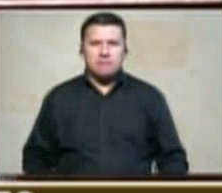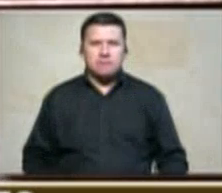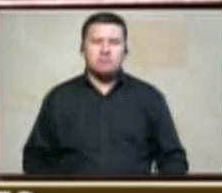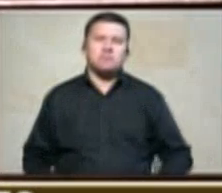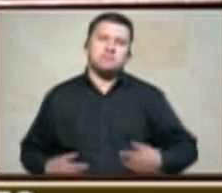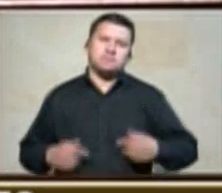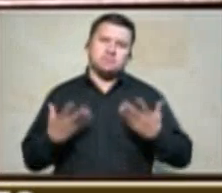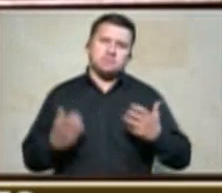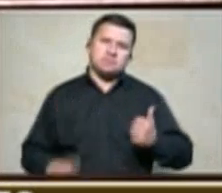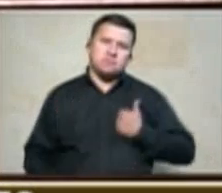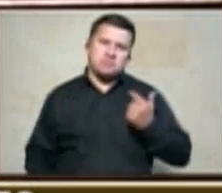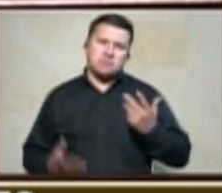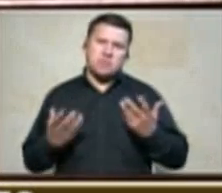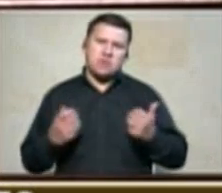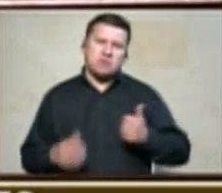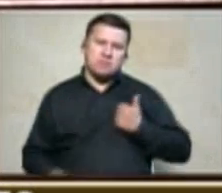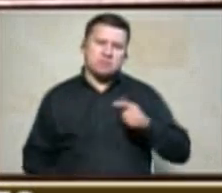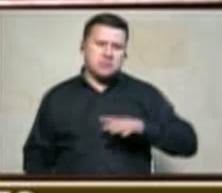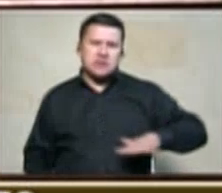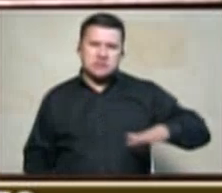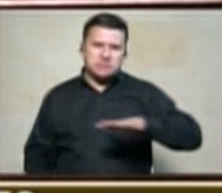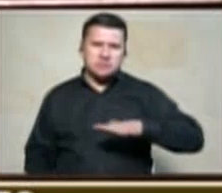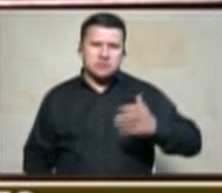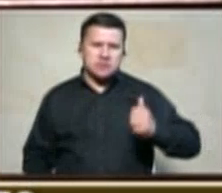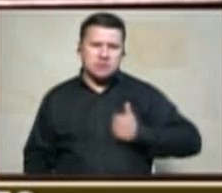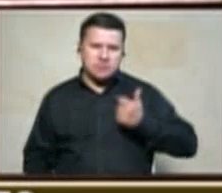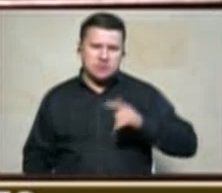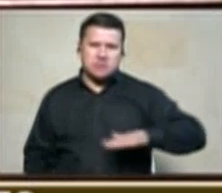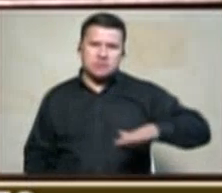Yo quiero aprovechar este espacio